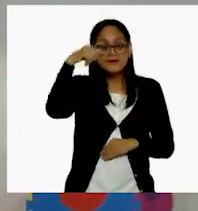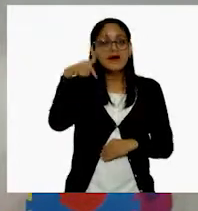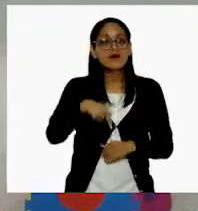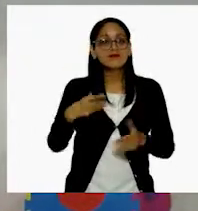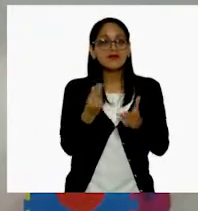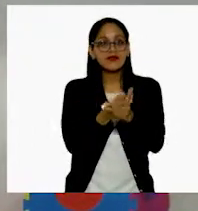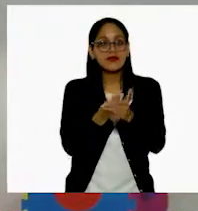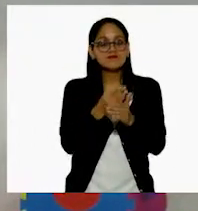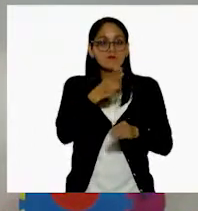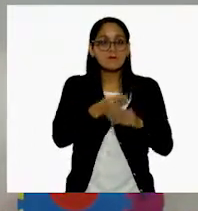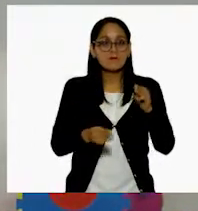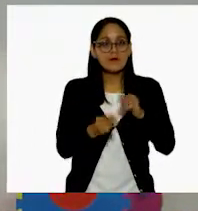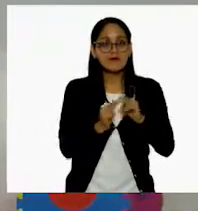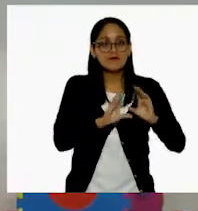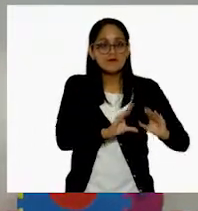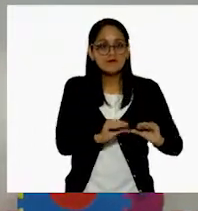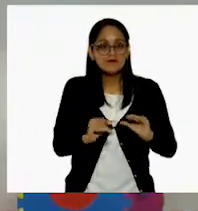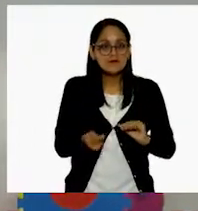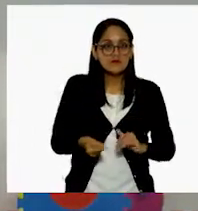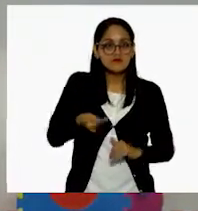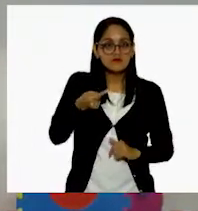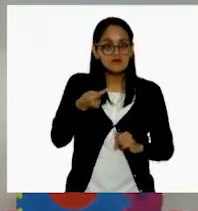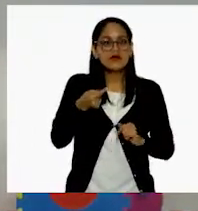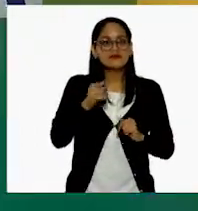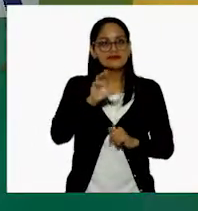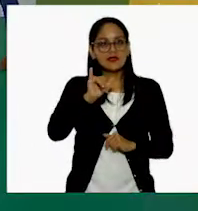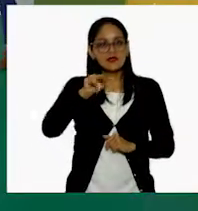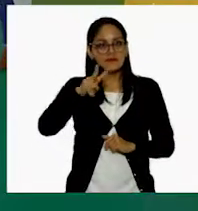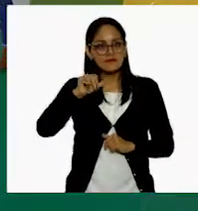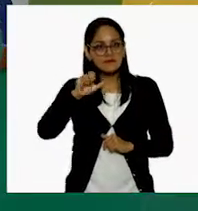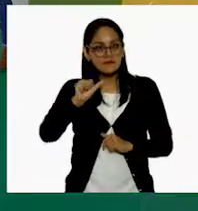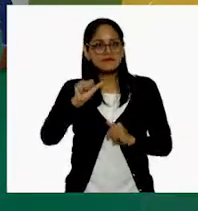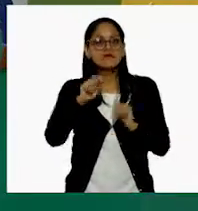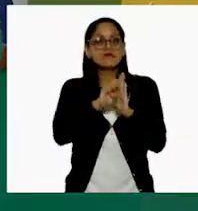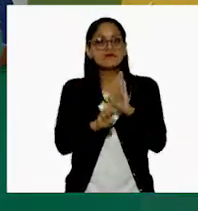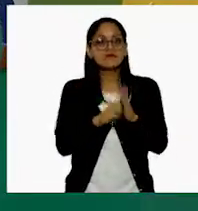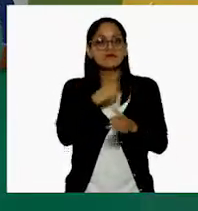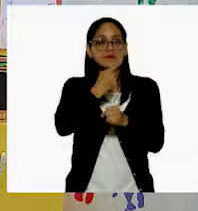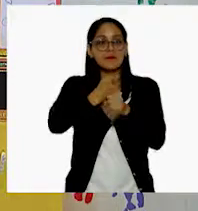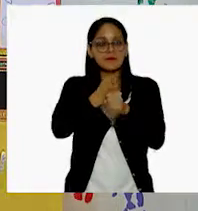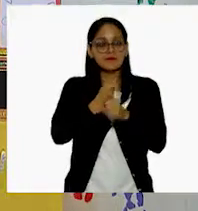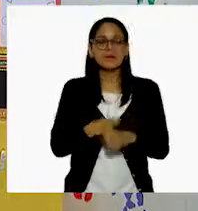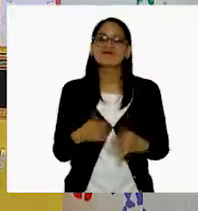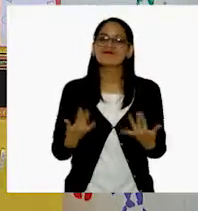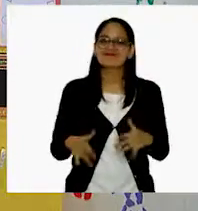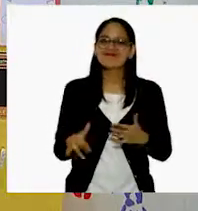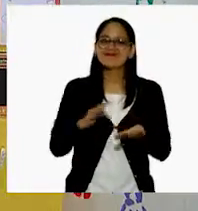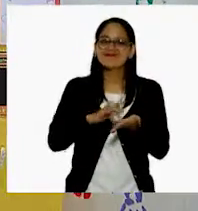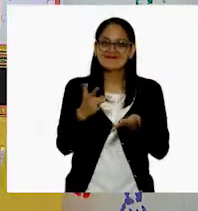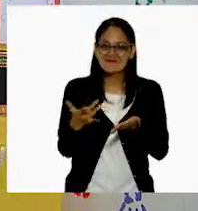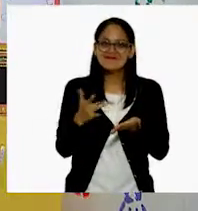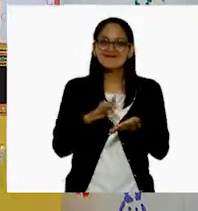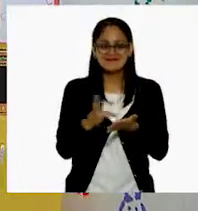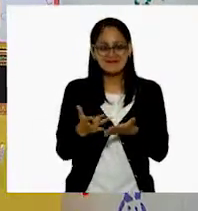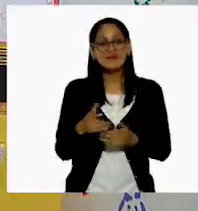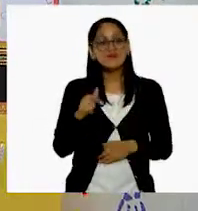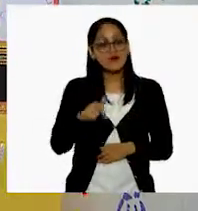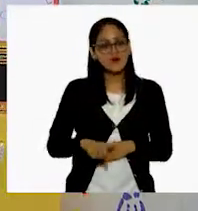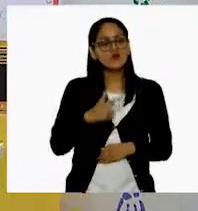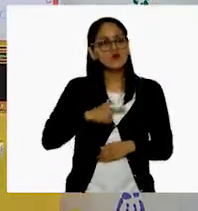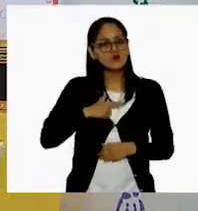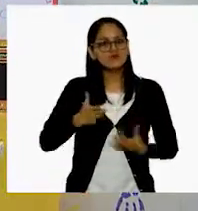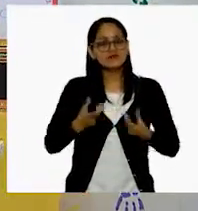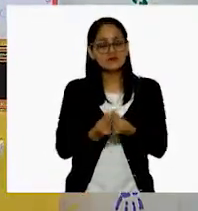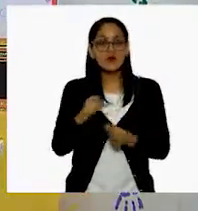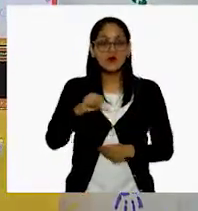clase de formación cívica y ética de primer grado. Muchas gracias, Mariana. A mí también me da mucho gusto estar con ustedes. Estoy muy contenta de